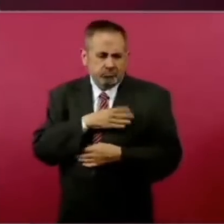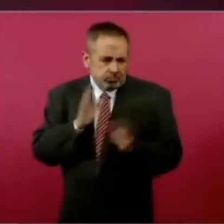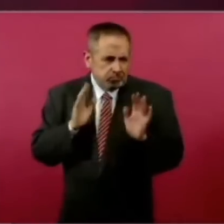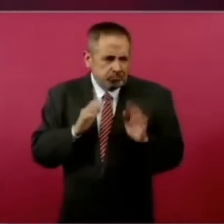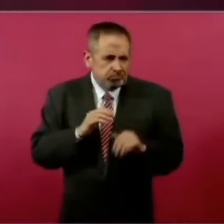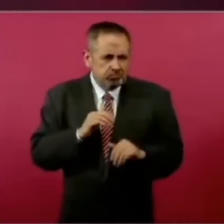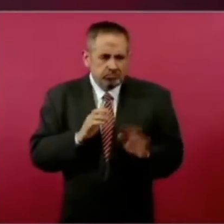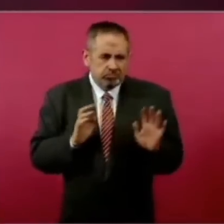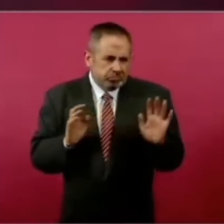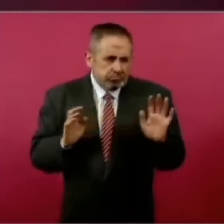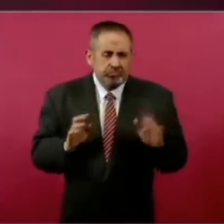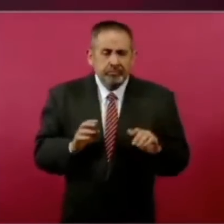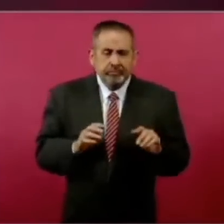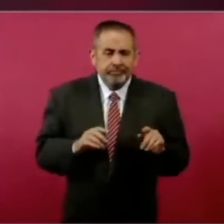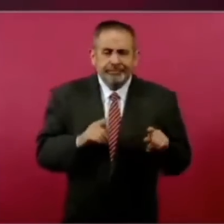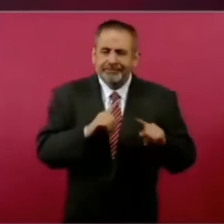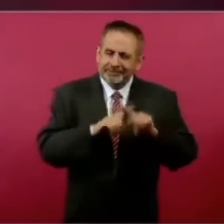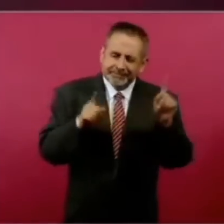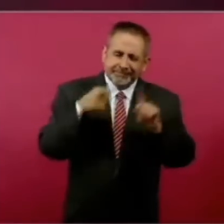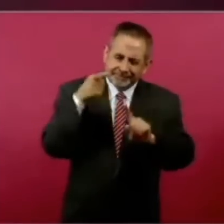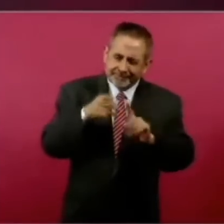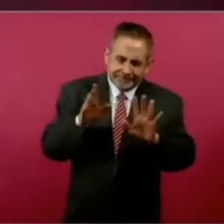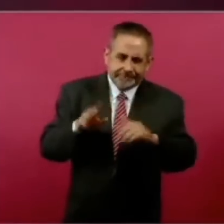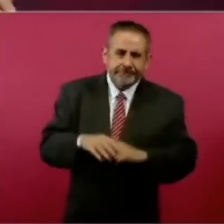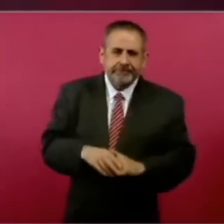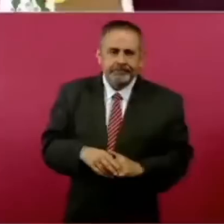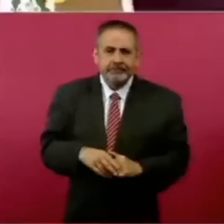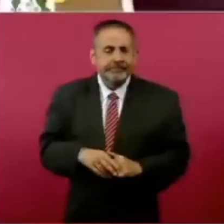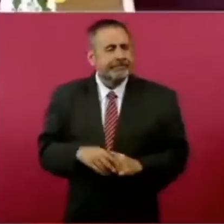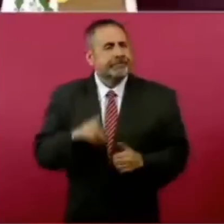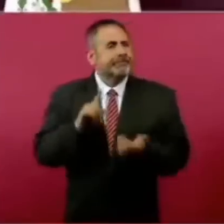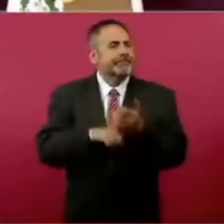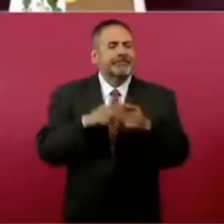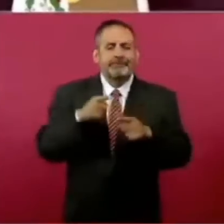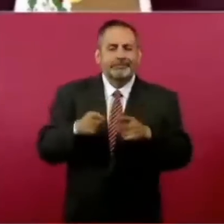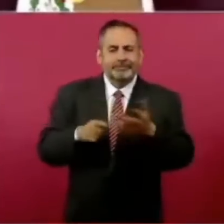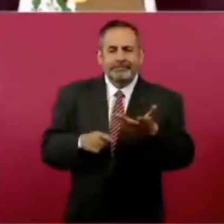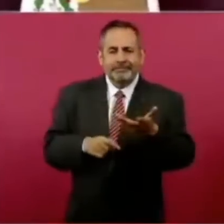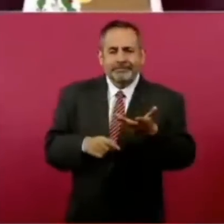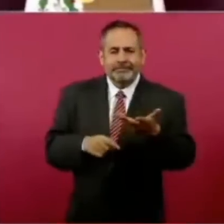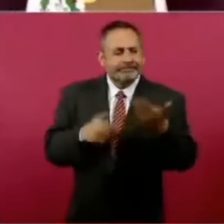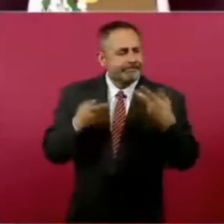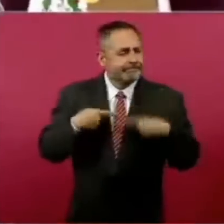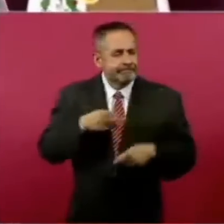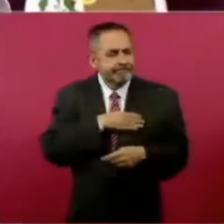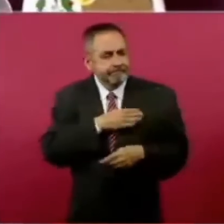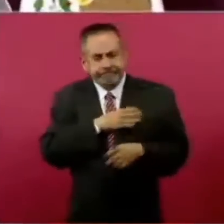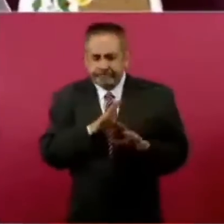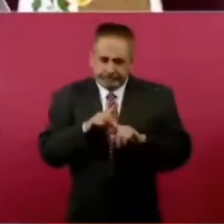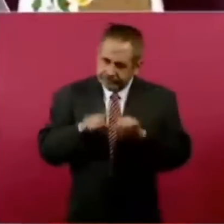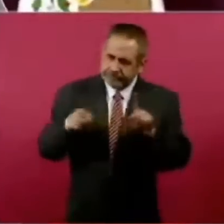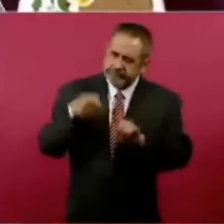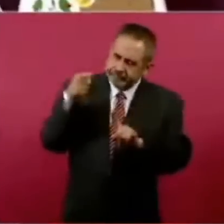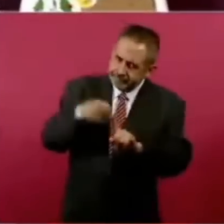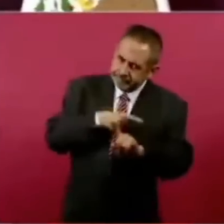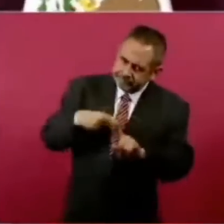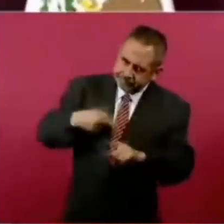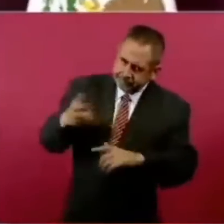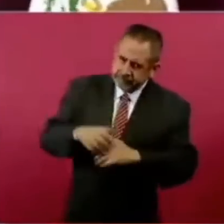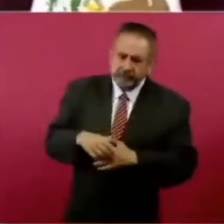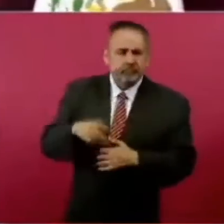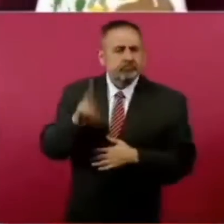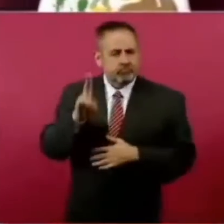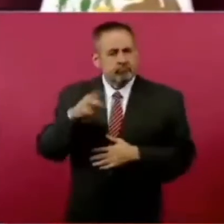no. Pero este es otro asunto, no es nada más de ser buenas personas, pero yo les digo